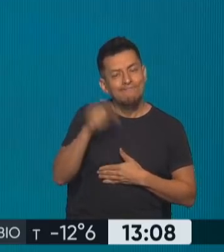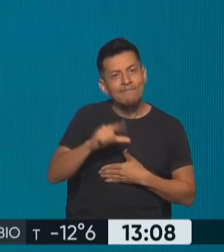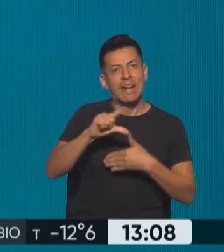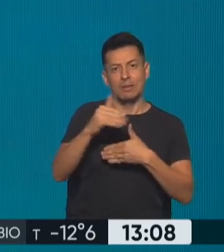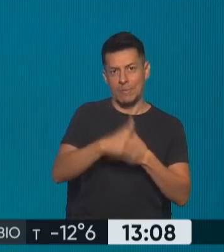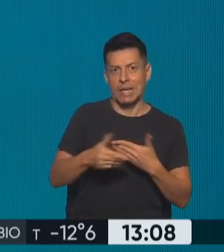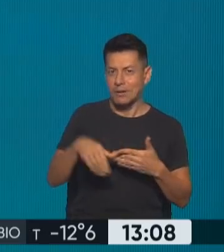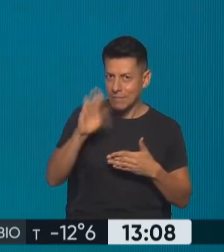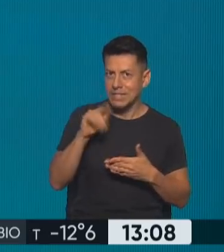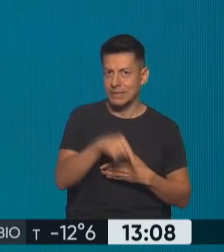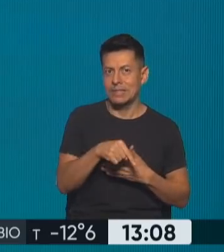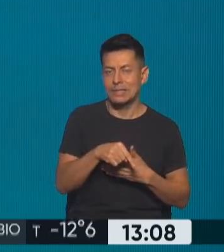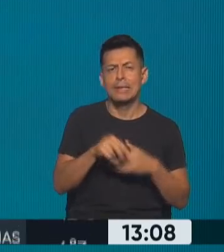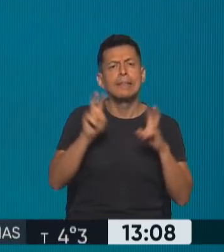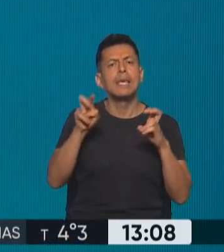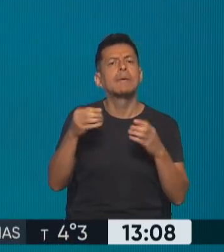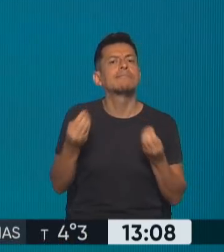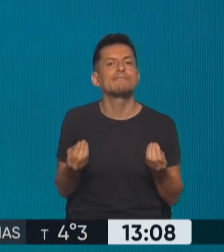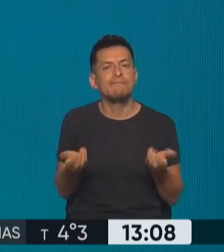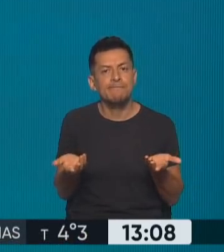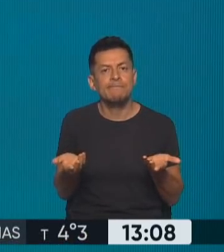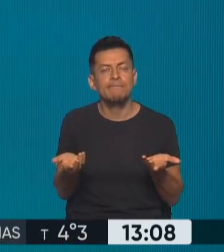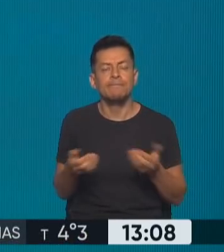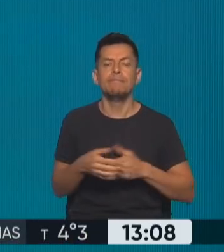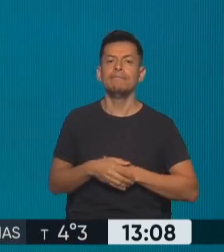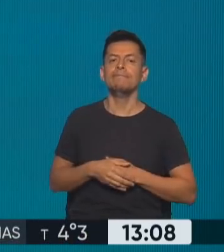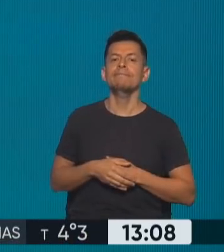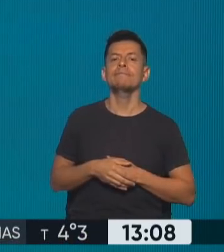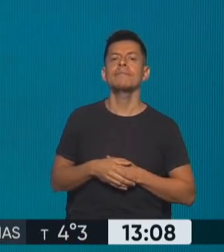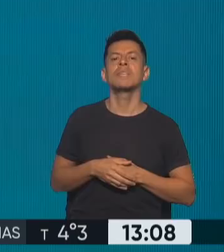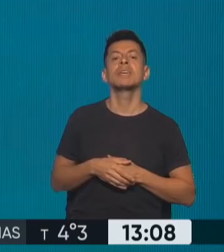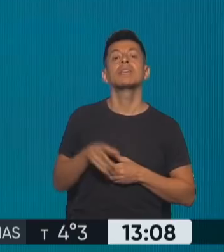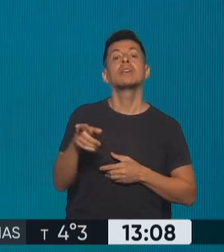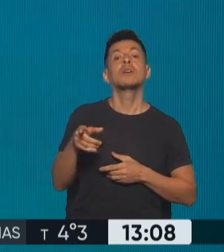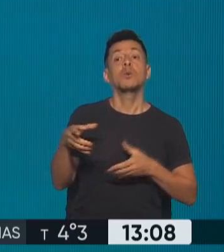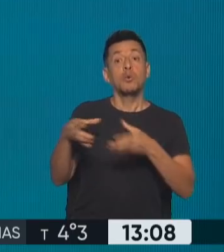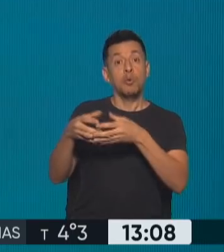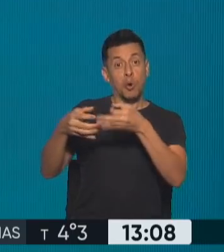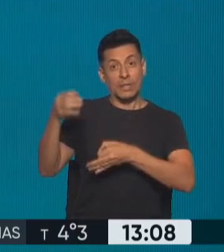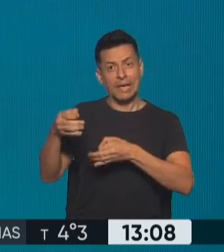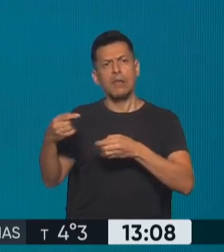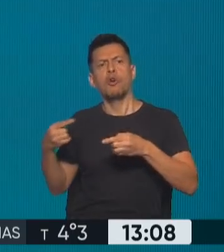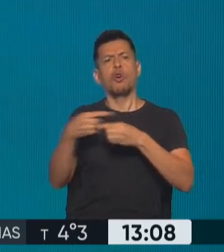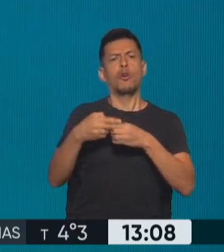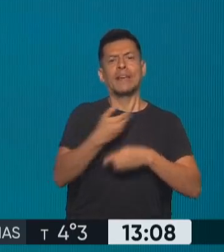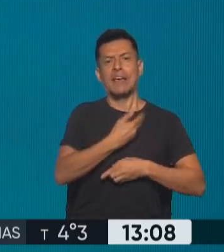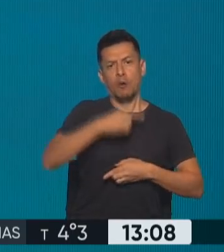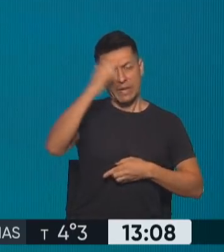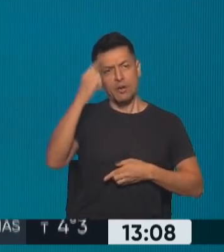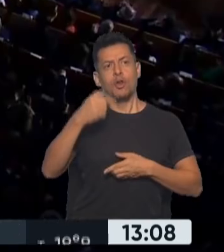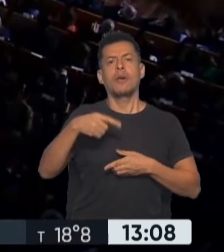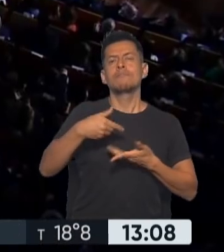latinoamericano, que es el partido judicial como el instrumento contra los gobiernos nacionales y